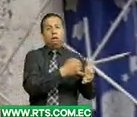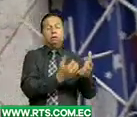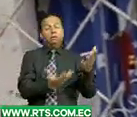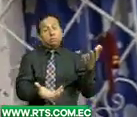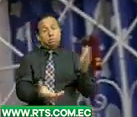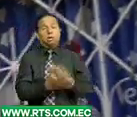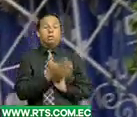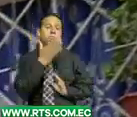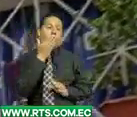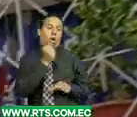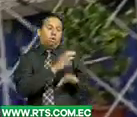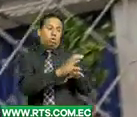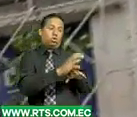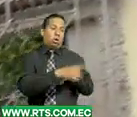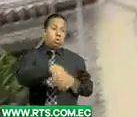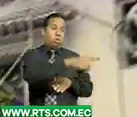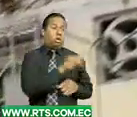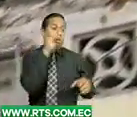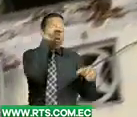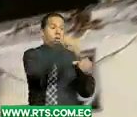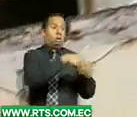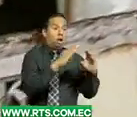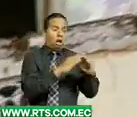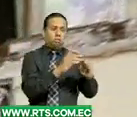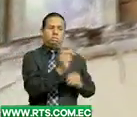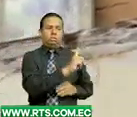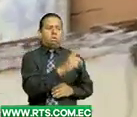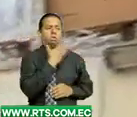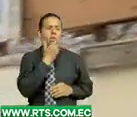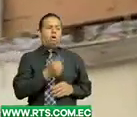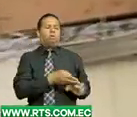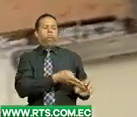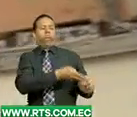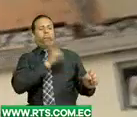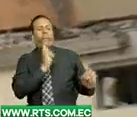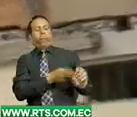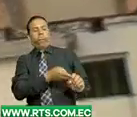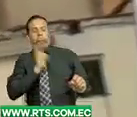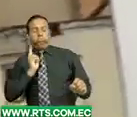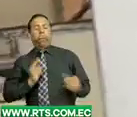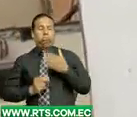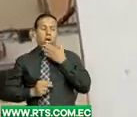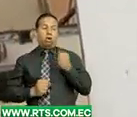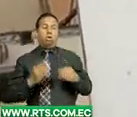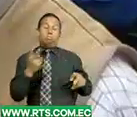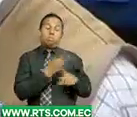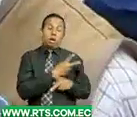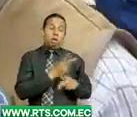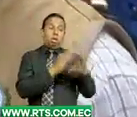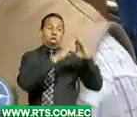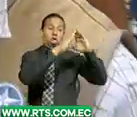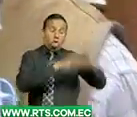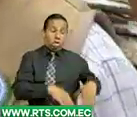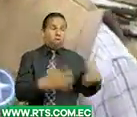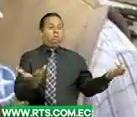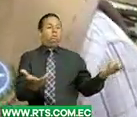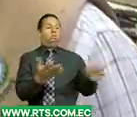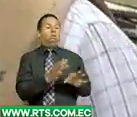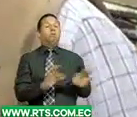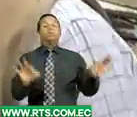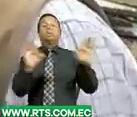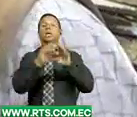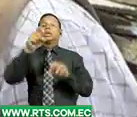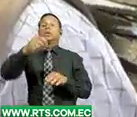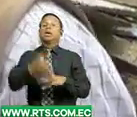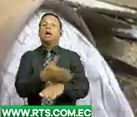no habitar la casa por ahora hasta una segunda orden. Es correcto, es correcto. Por lo menos hasta realizar una evaluación más profunda